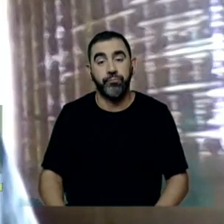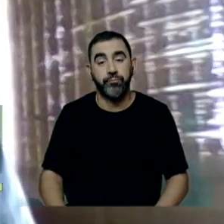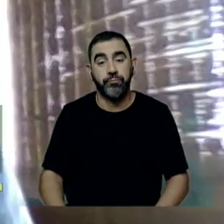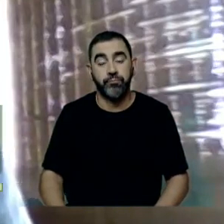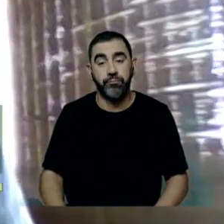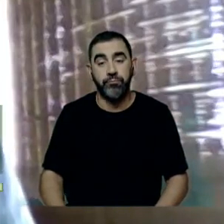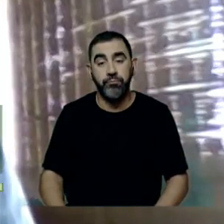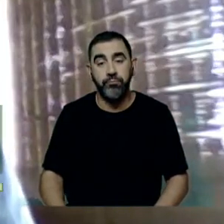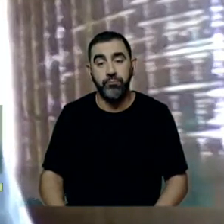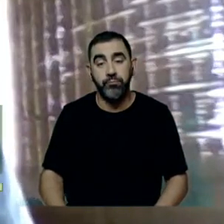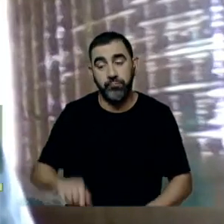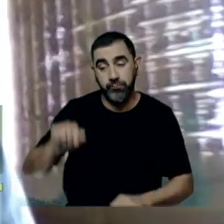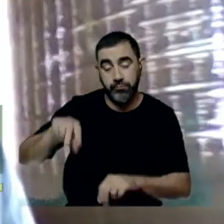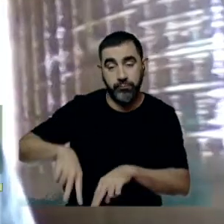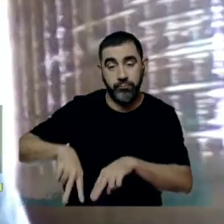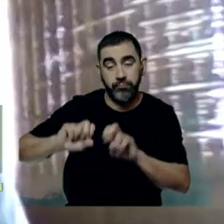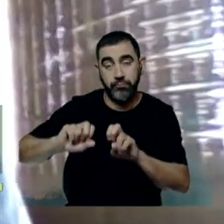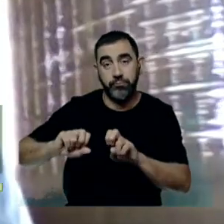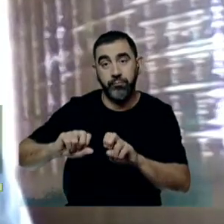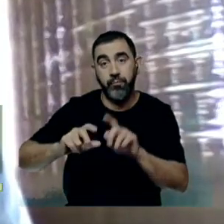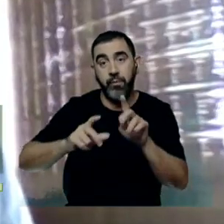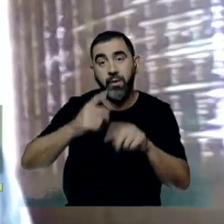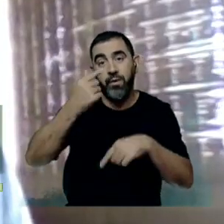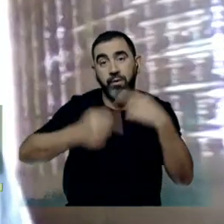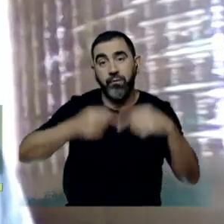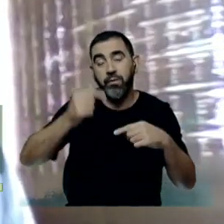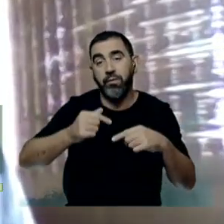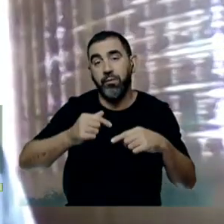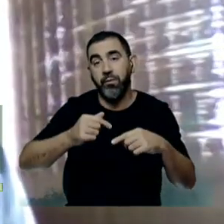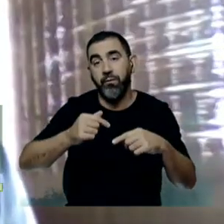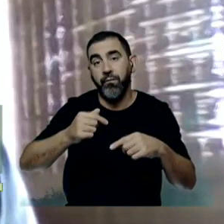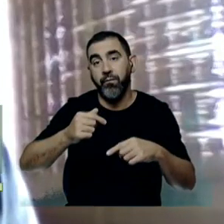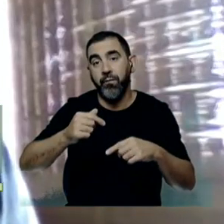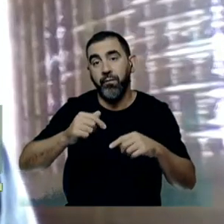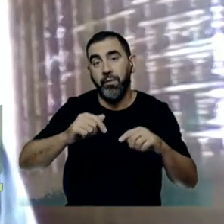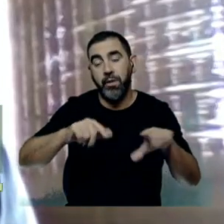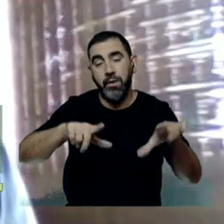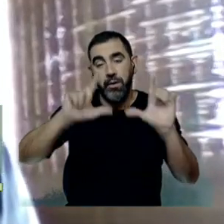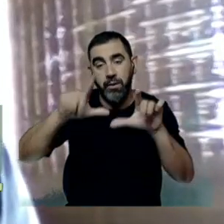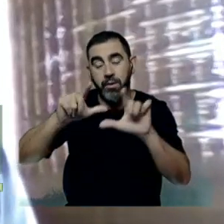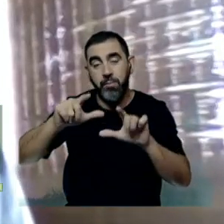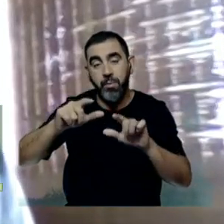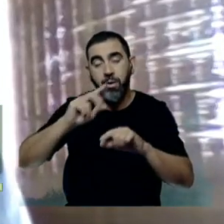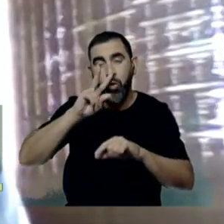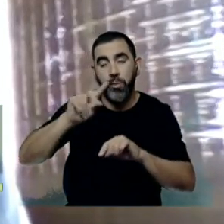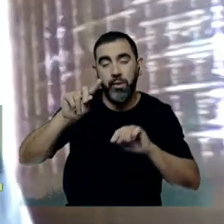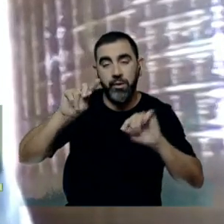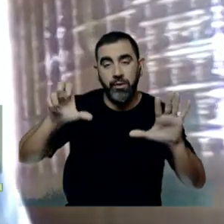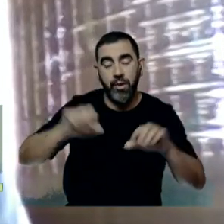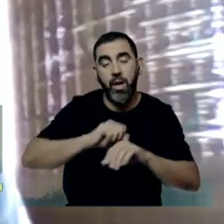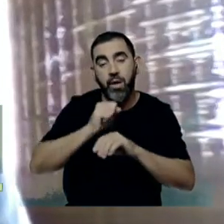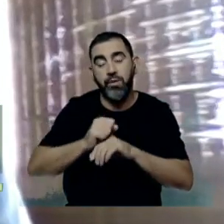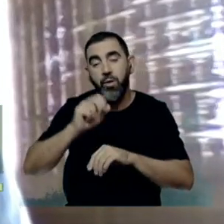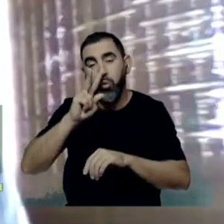Lo que analiza es una serie de imágenes satelitales desde el 2016 al